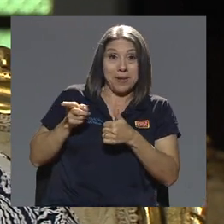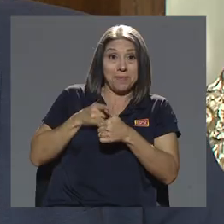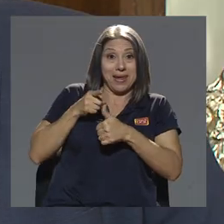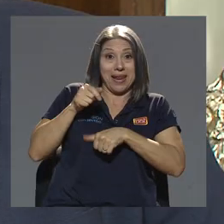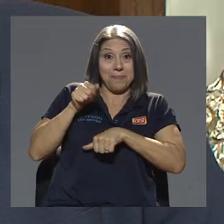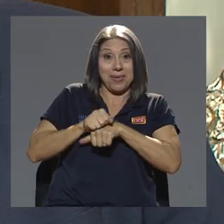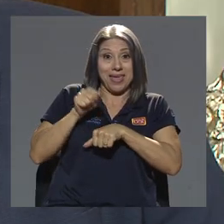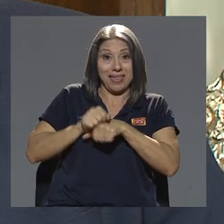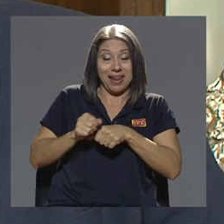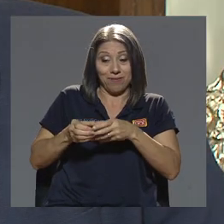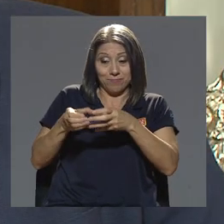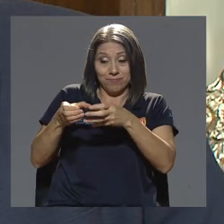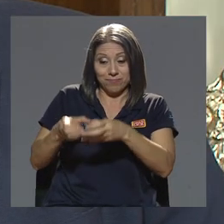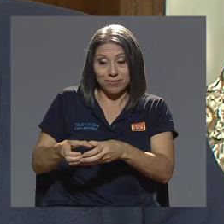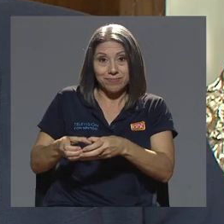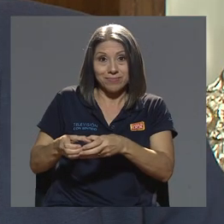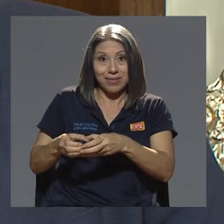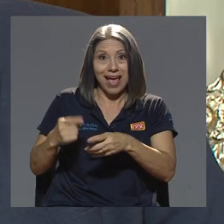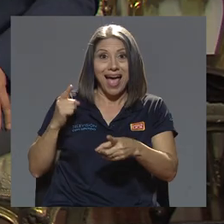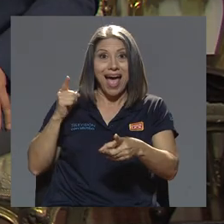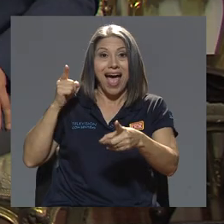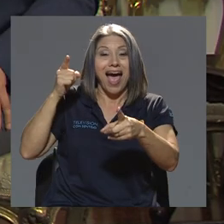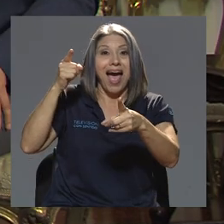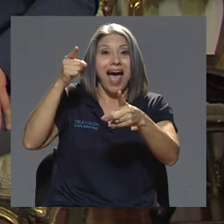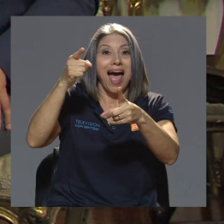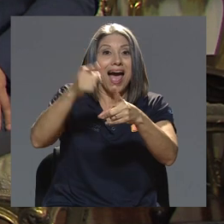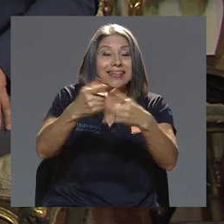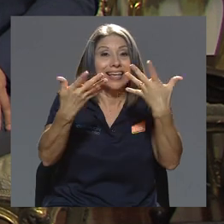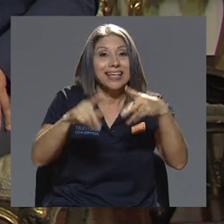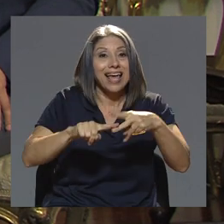inauguramos, pasaron 1 año y 10 meses.